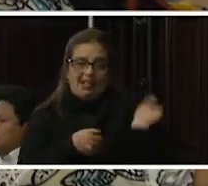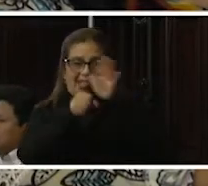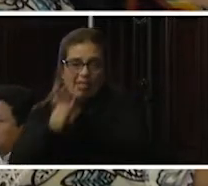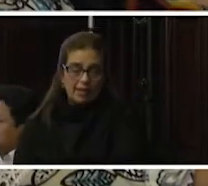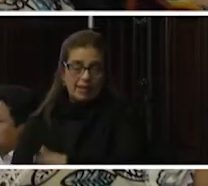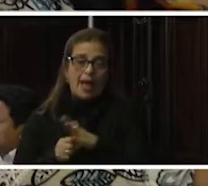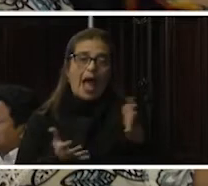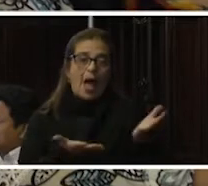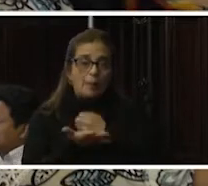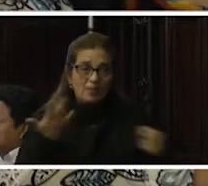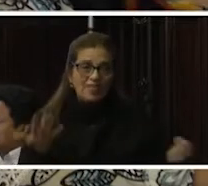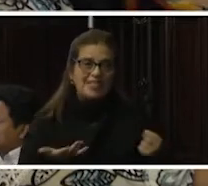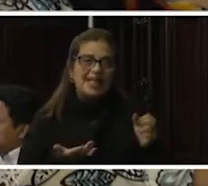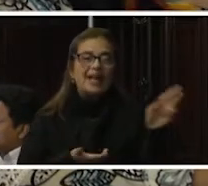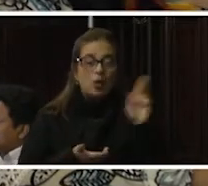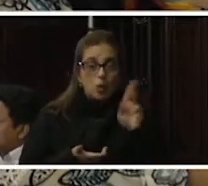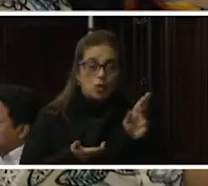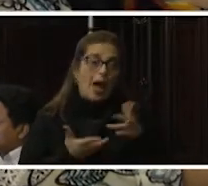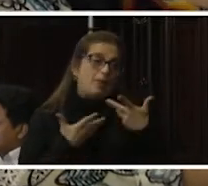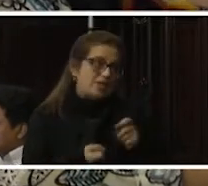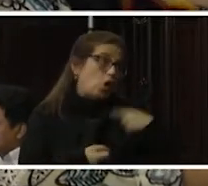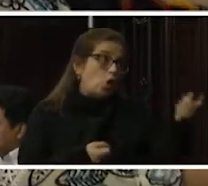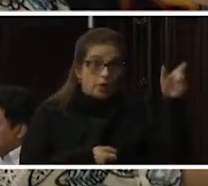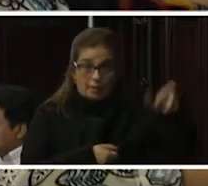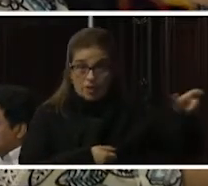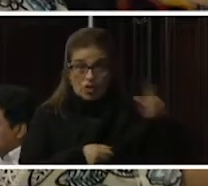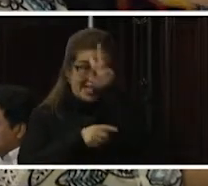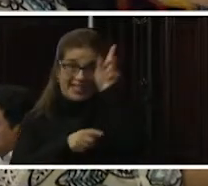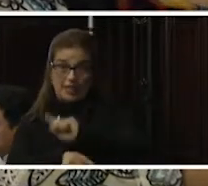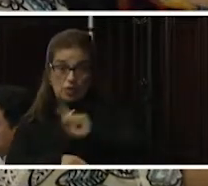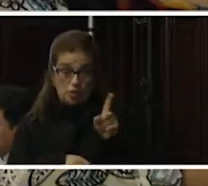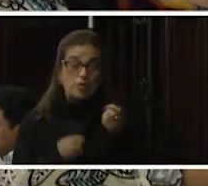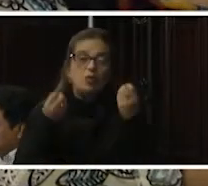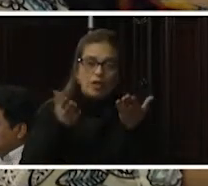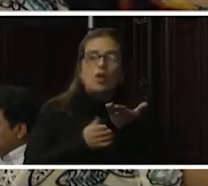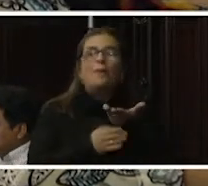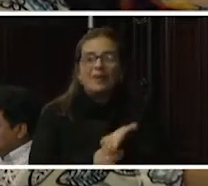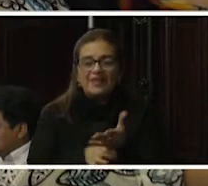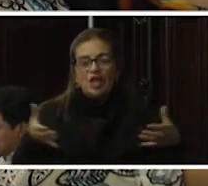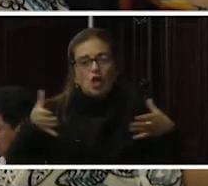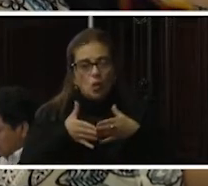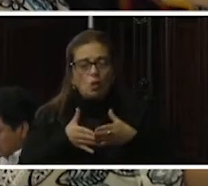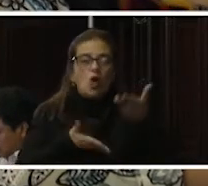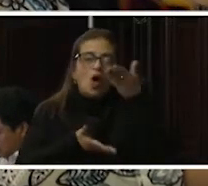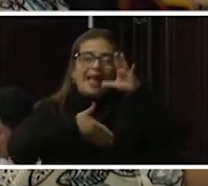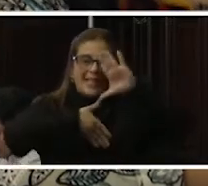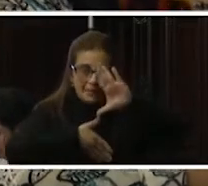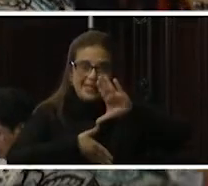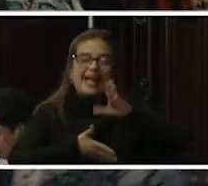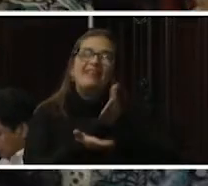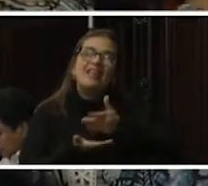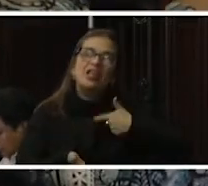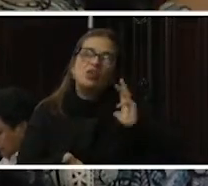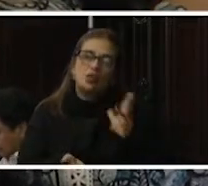de los recursos a favor de estos terceros. Ante ello, solicitamos a la Comisión Interamericana de Derechos Humanos instar al